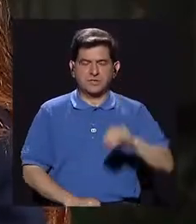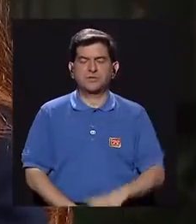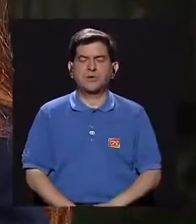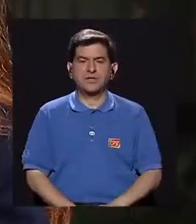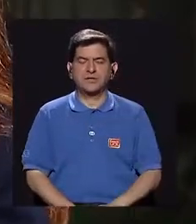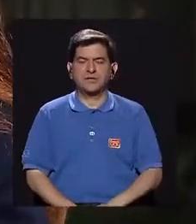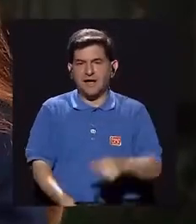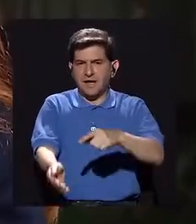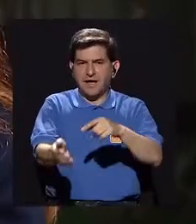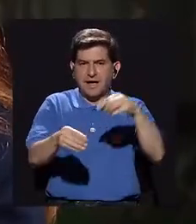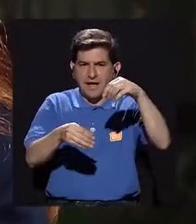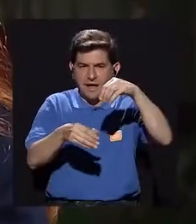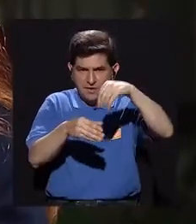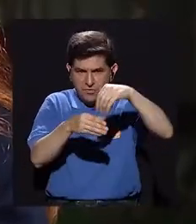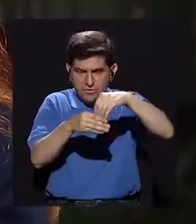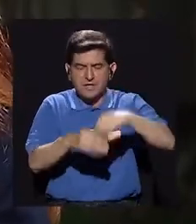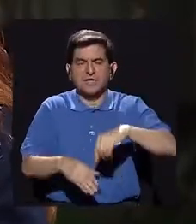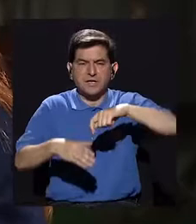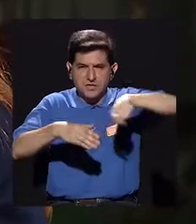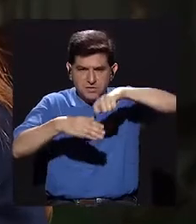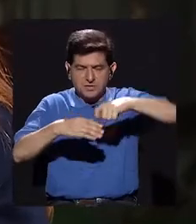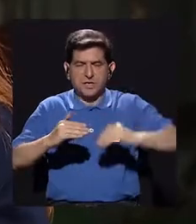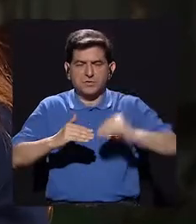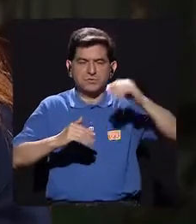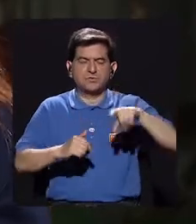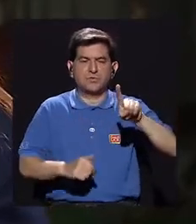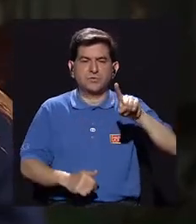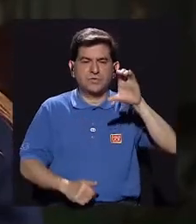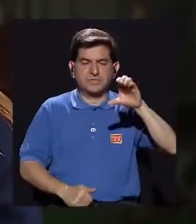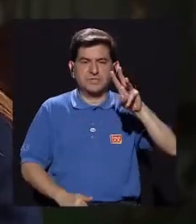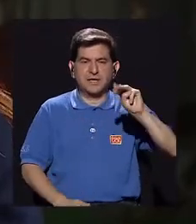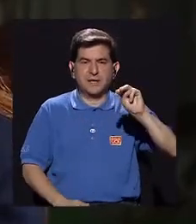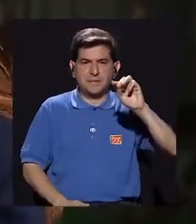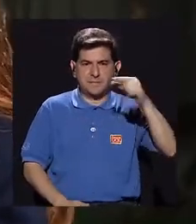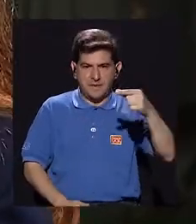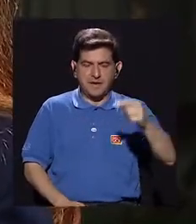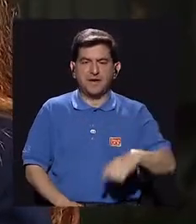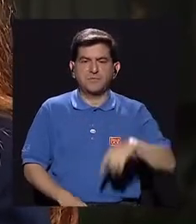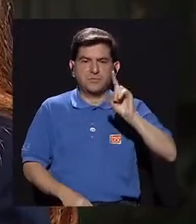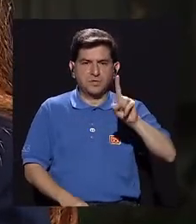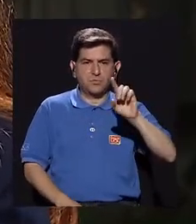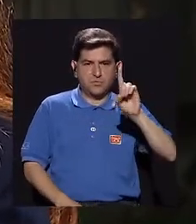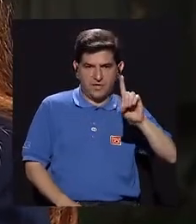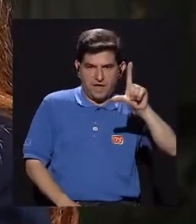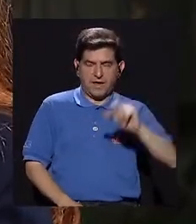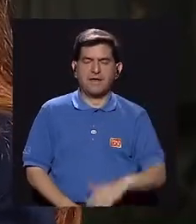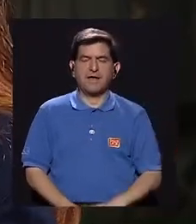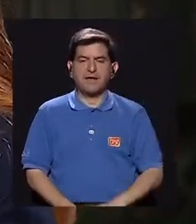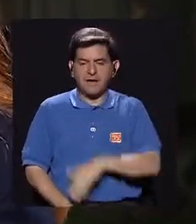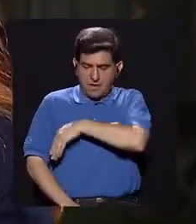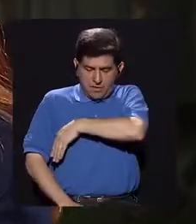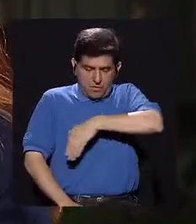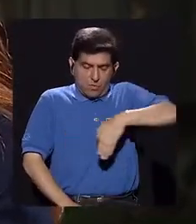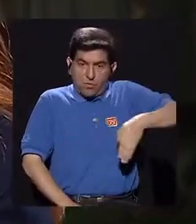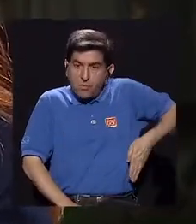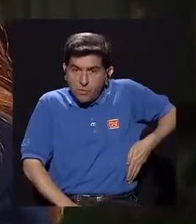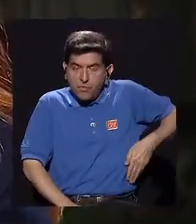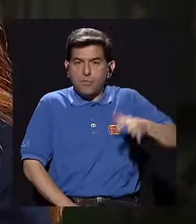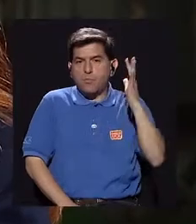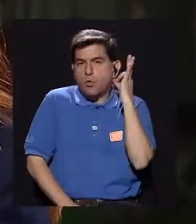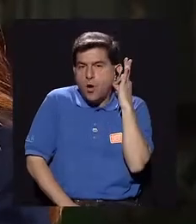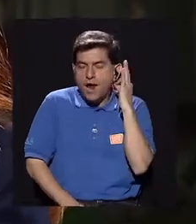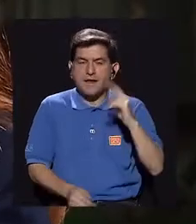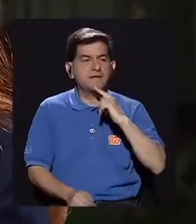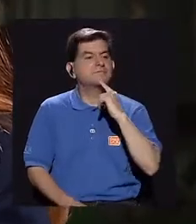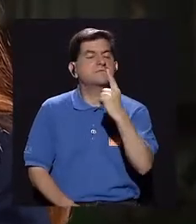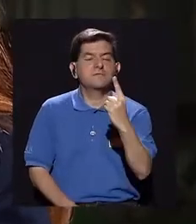150, glicemia alterada, que sería arriba de 100 miligramos entre decilitro, exactamente, circunferencia abdominal, que